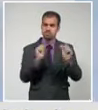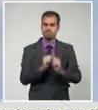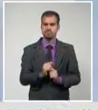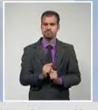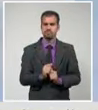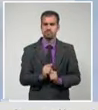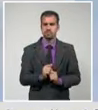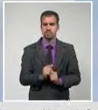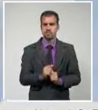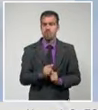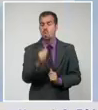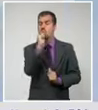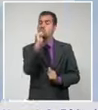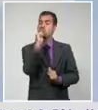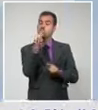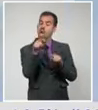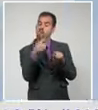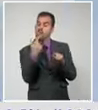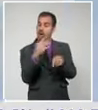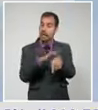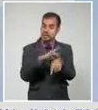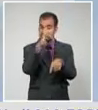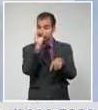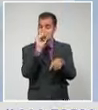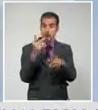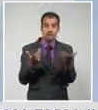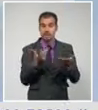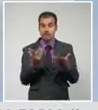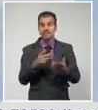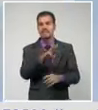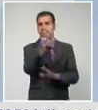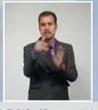3.588 sospechosos, en vigilancia